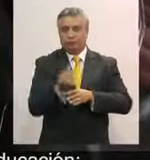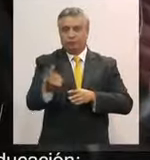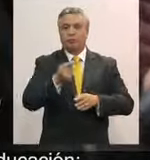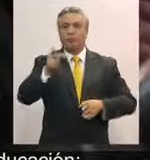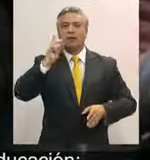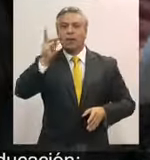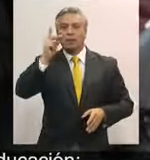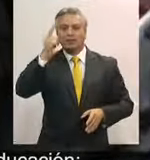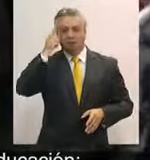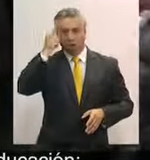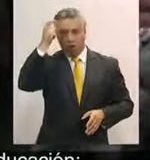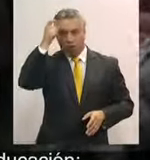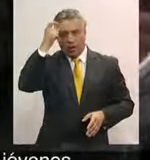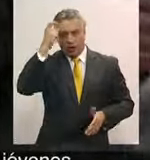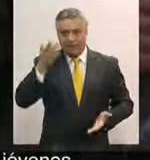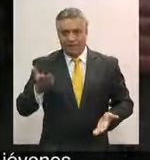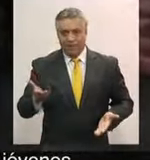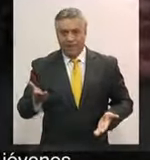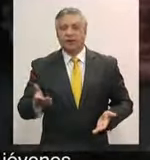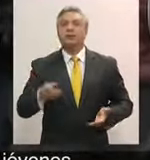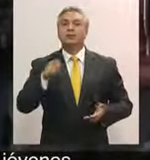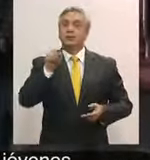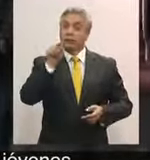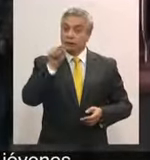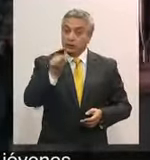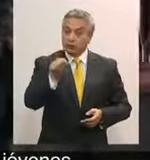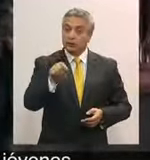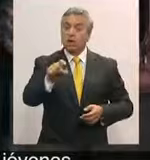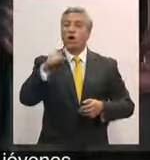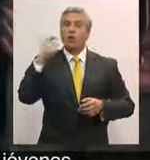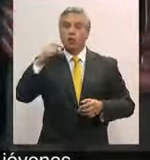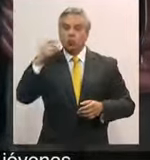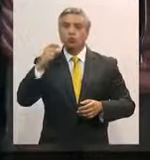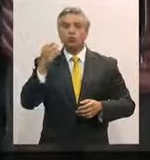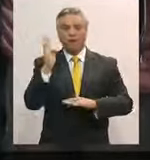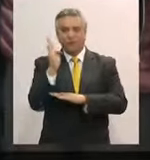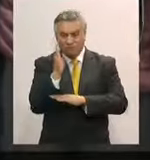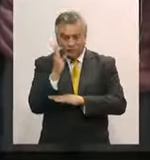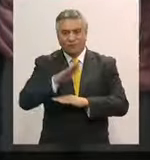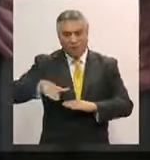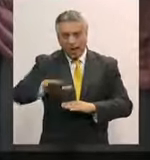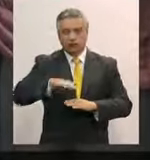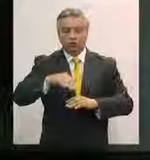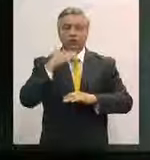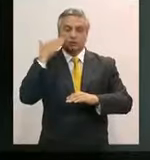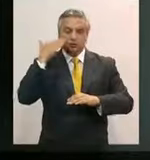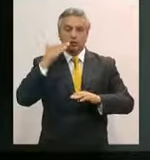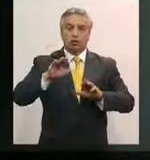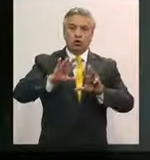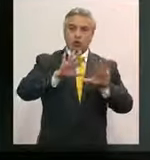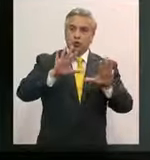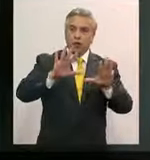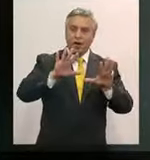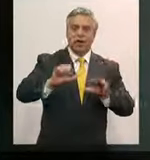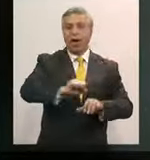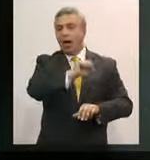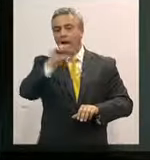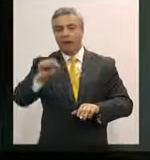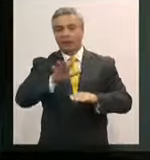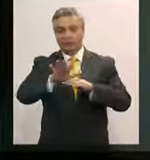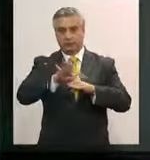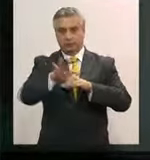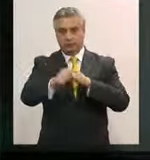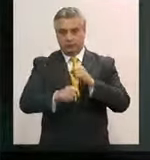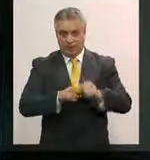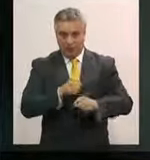en dos niveles de educación: cursos básicos que comprenden niños y jóvenes entre los 9 y 15 años de edad, además de